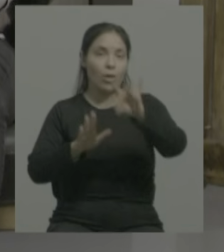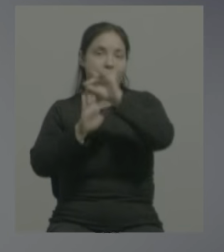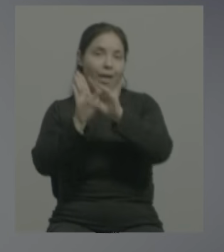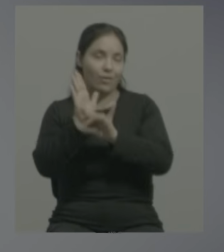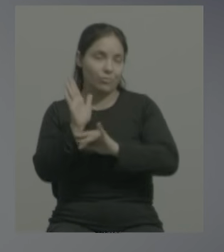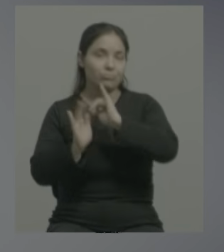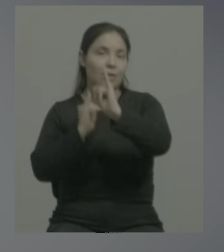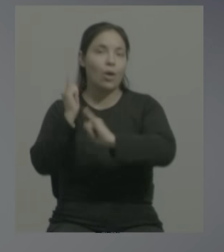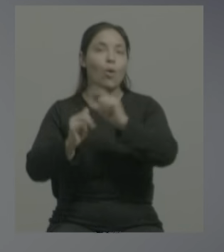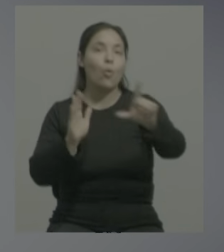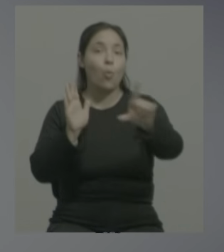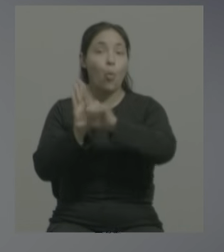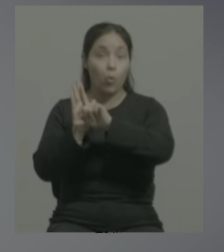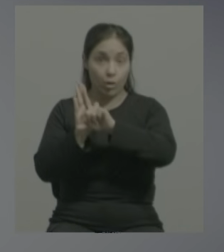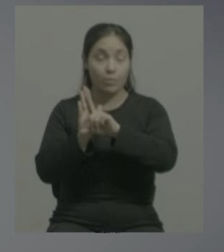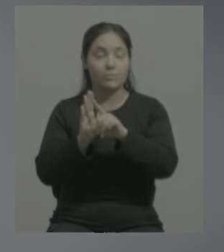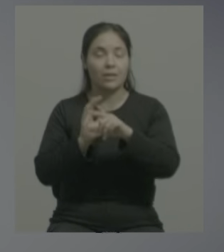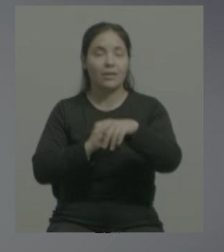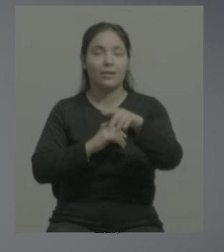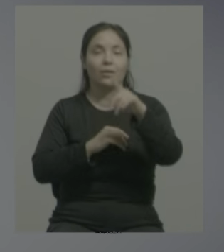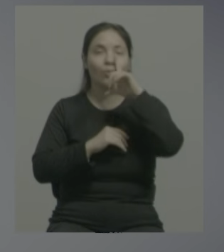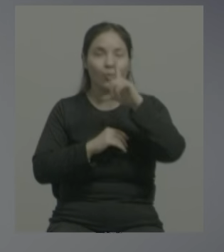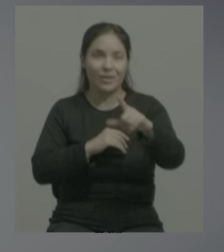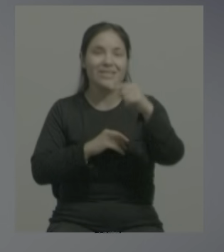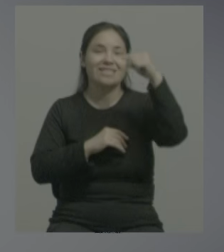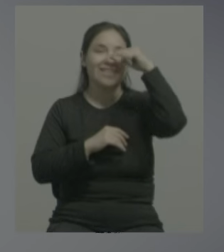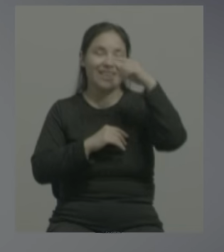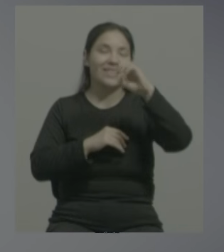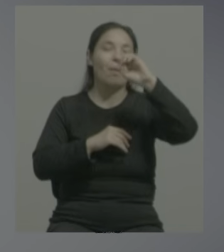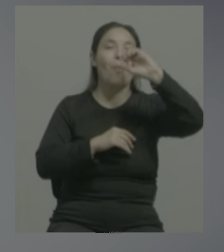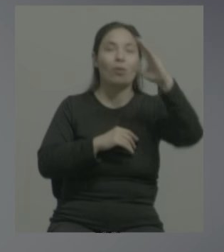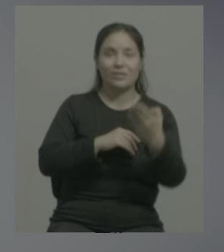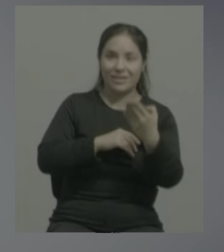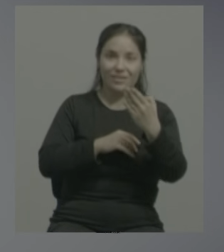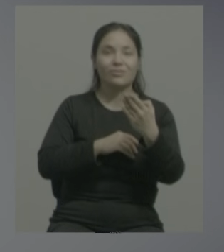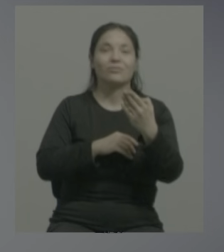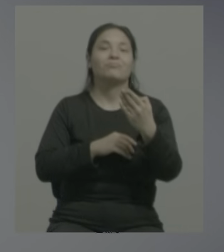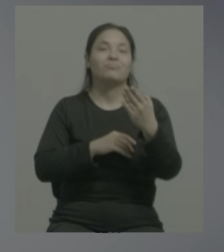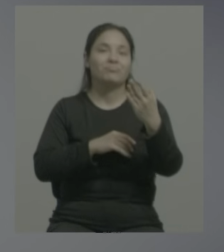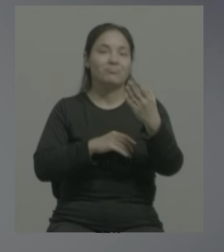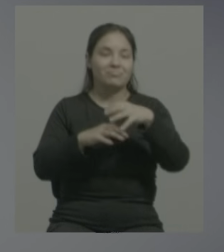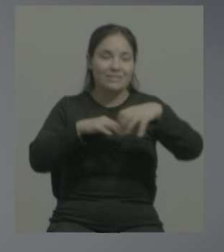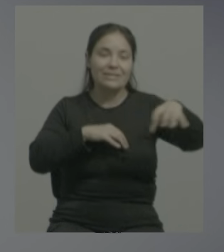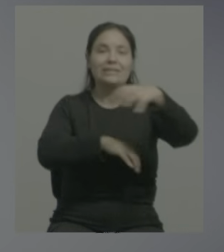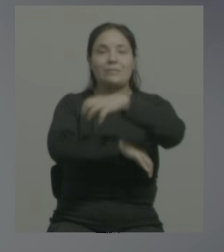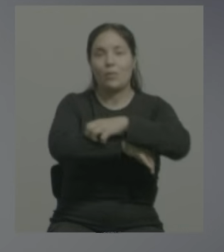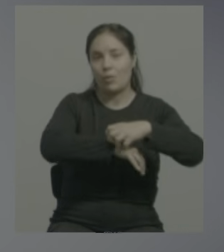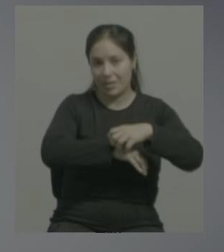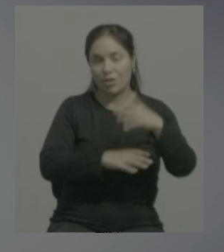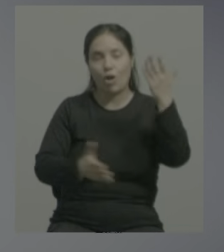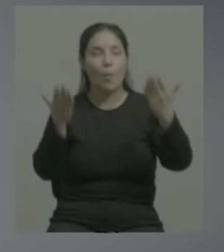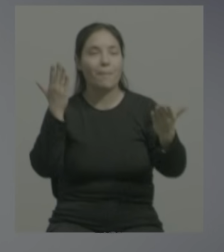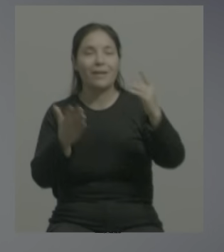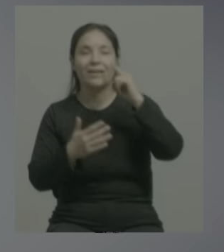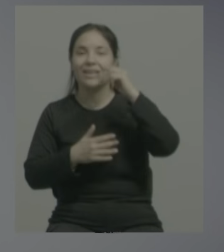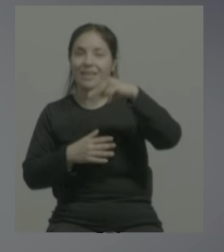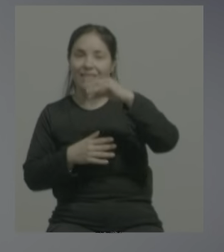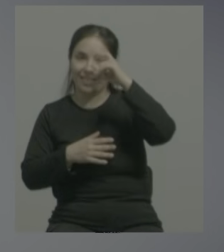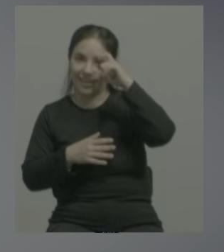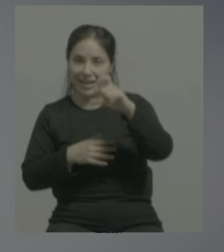julio, tenemos al 70% de los trabajadores bajo la línea de la pobreza, según los datos, comparado con los datos del INDEC, digamos. Claro.